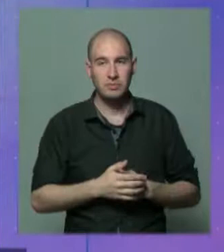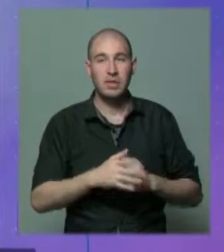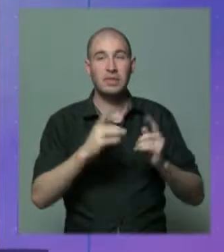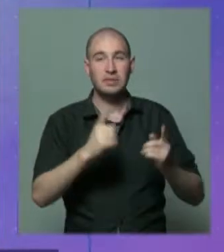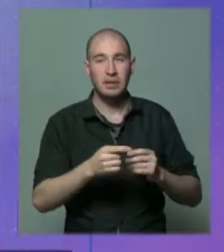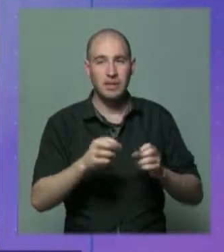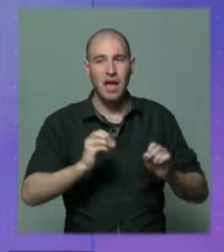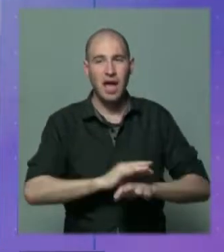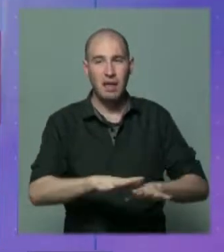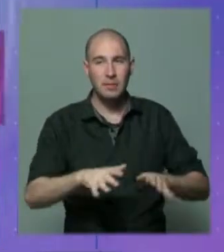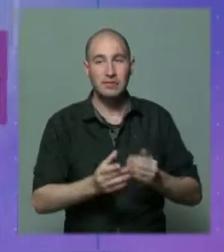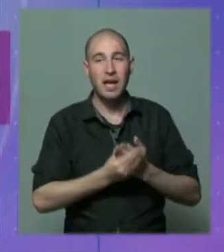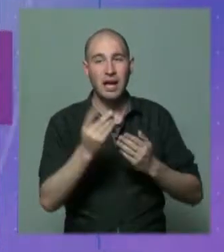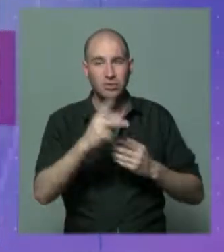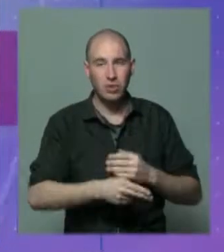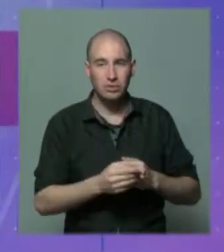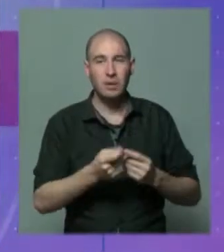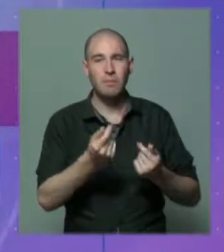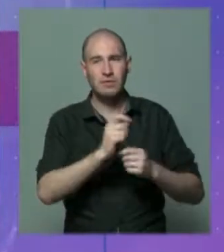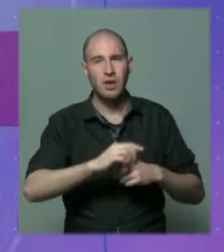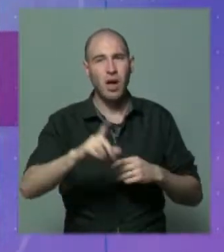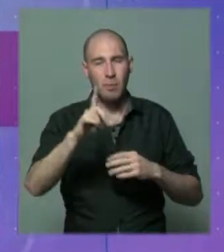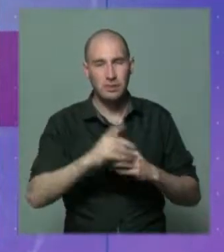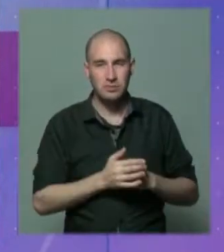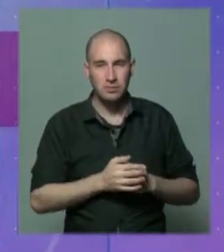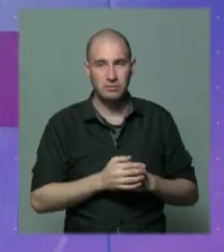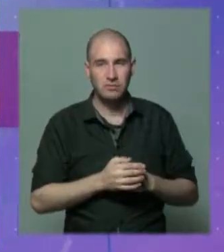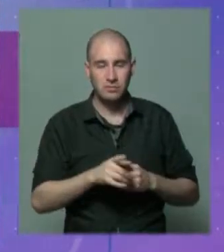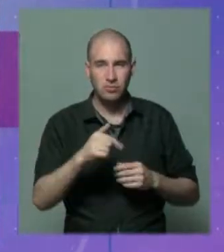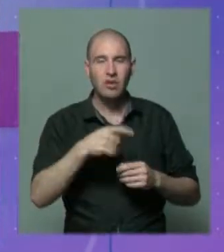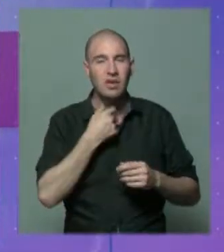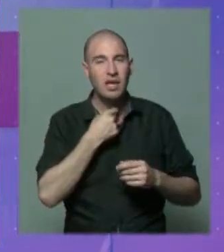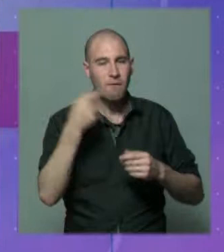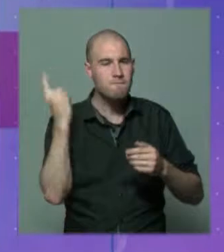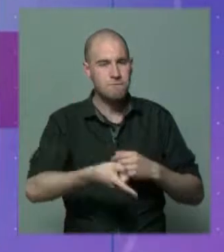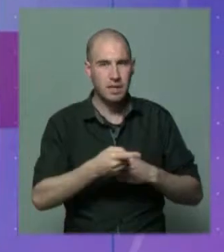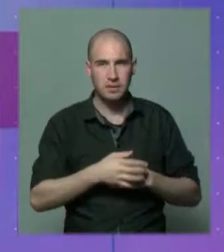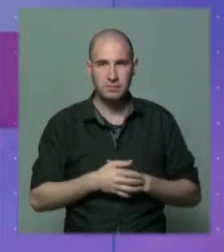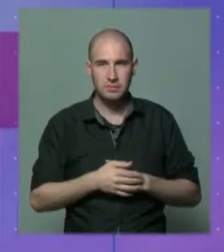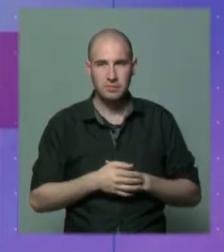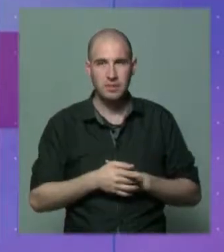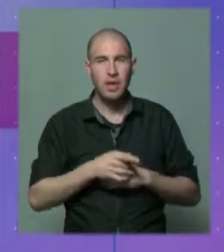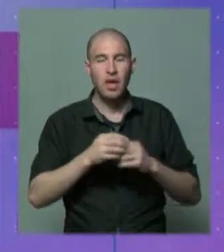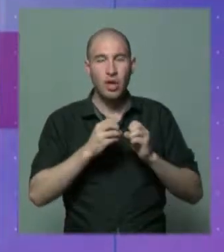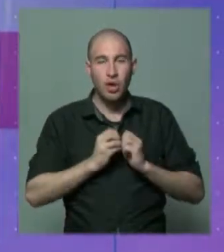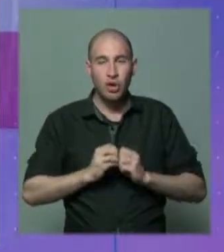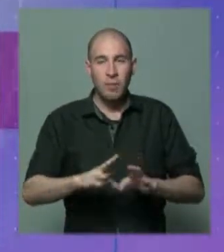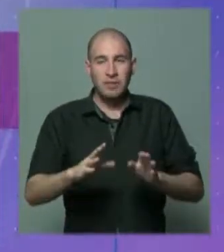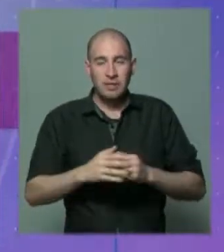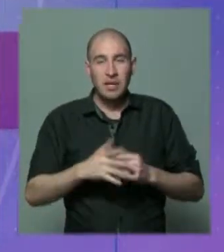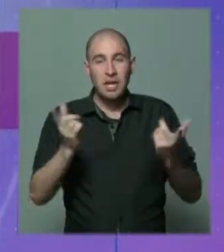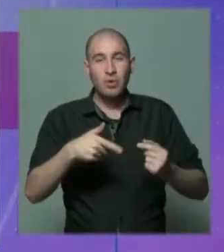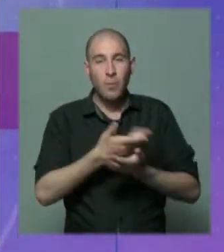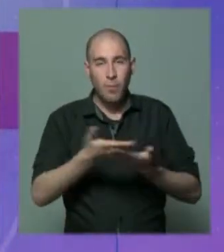haga para atrás este ajuste y estos tarifazos que se quieren imponer a la fuerza. Lo que se inició con la